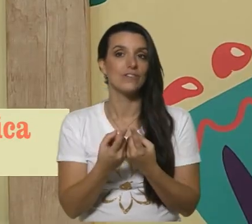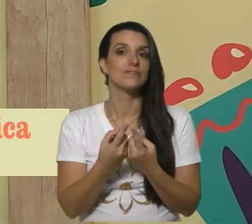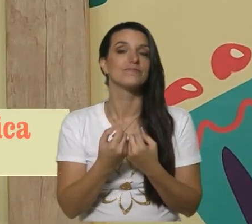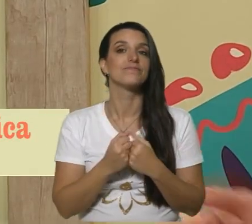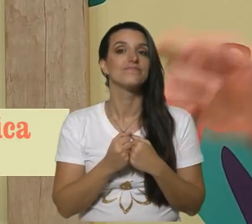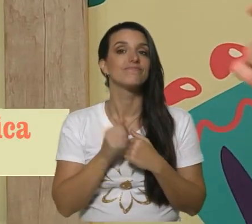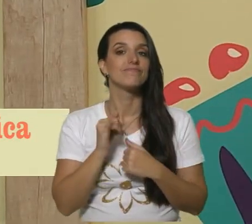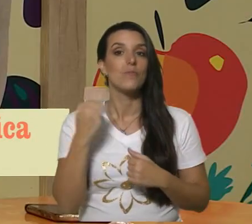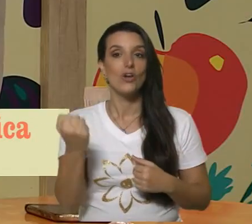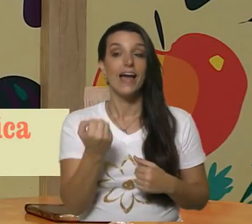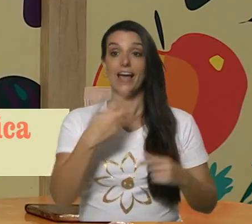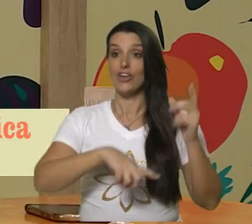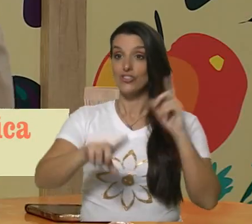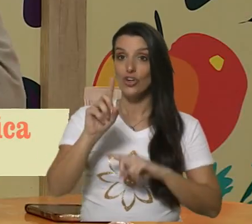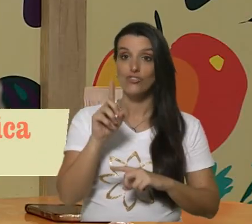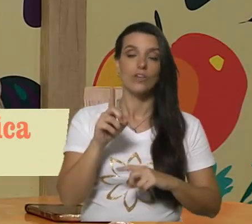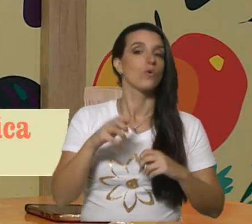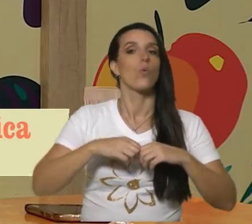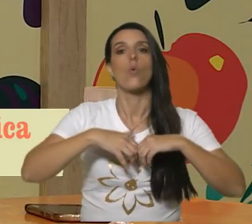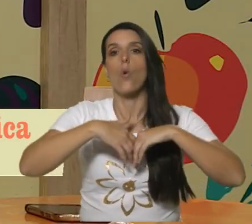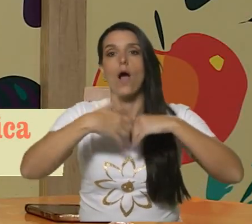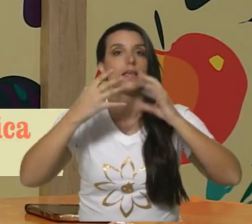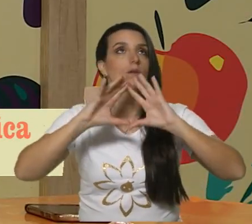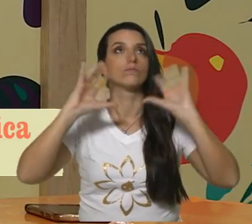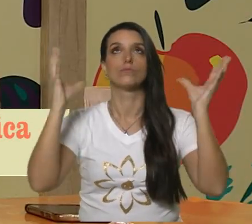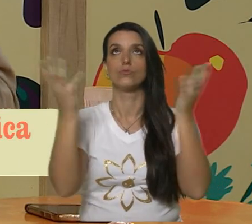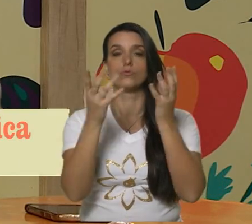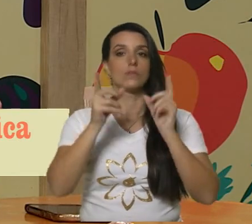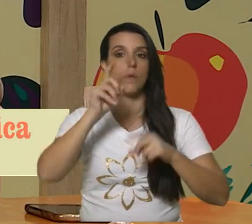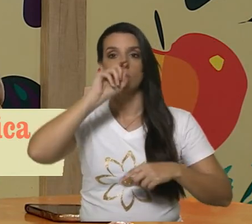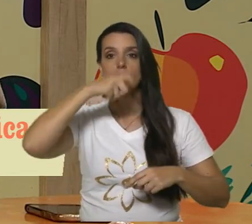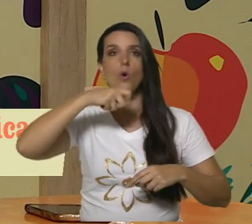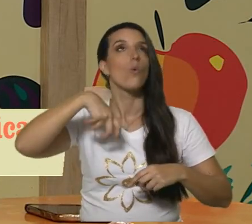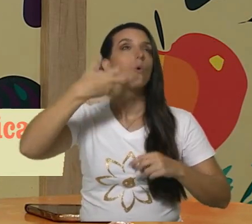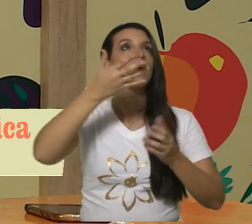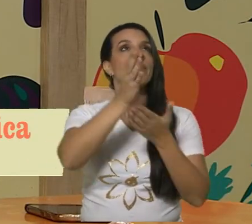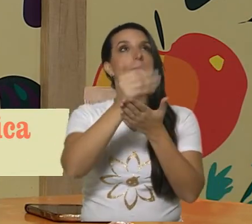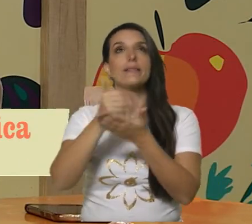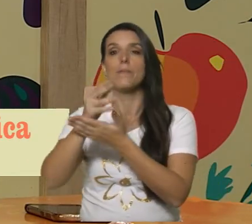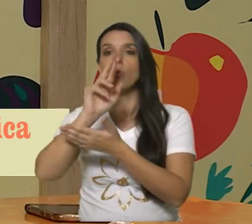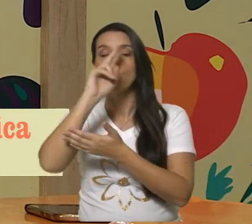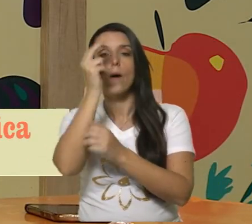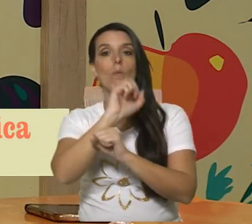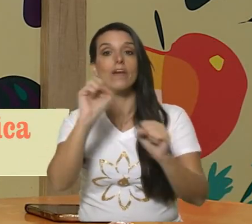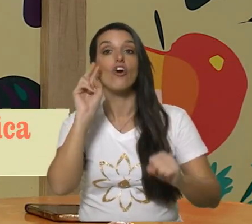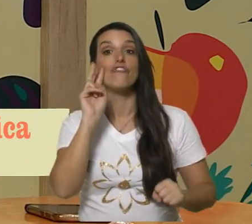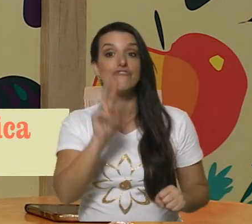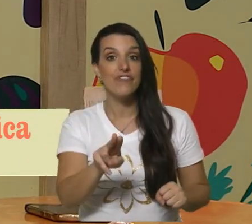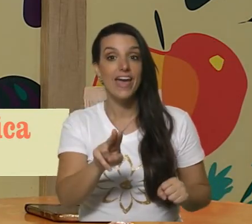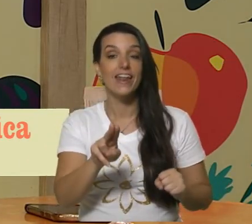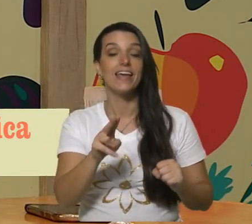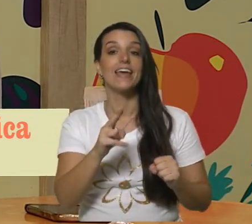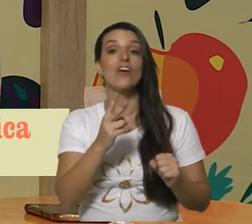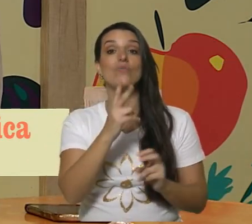llegada tiene mucha llegada Así que si en cualquier parte del mundo inclusive en Montevideo cualquiera de los departamentos del Uruguay vamos a poder ver Esta